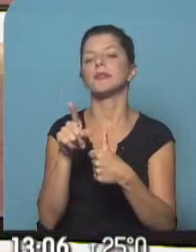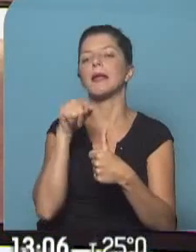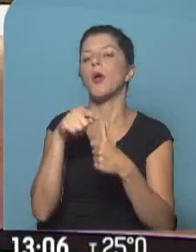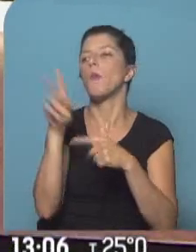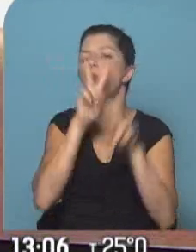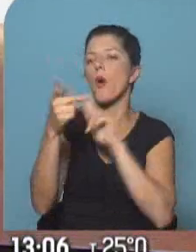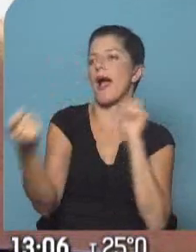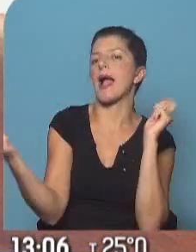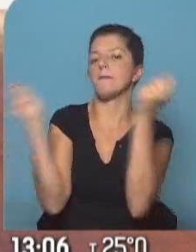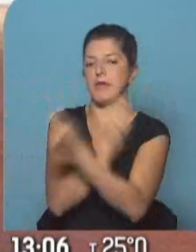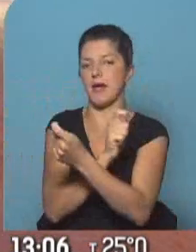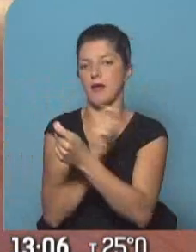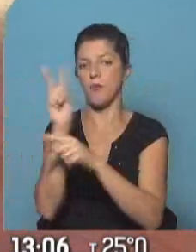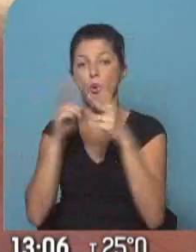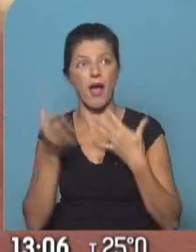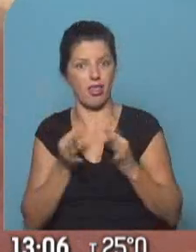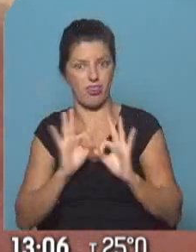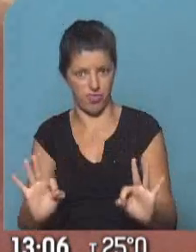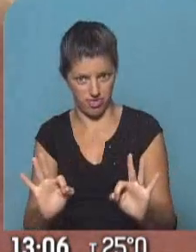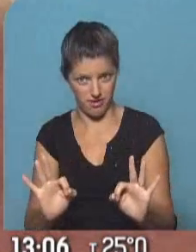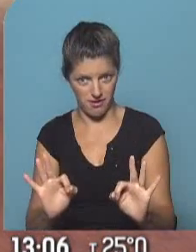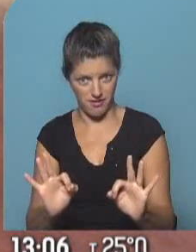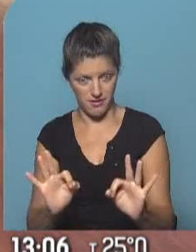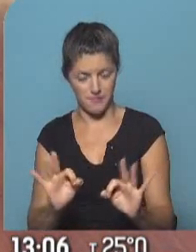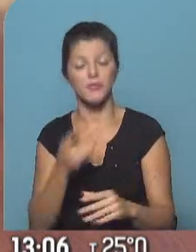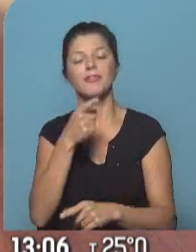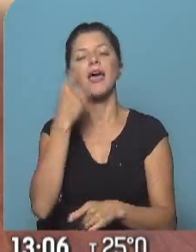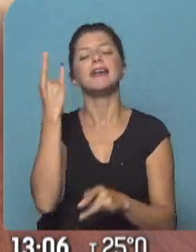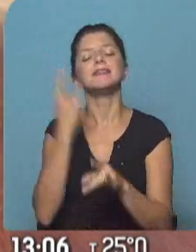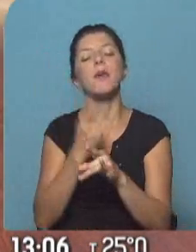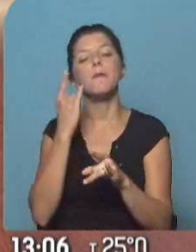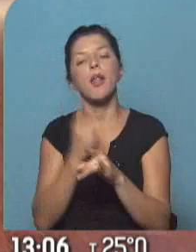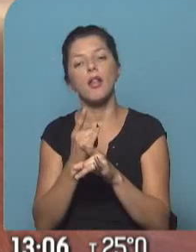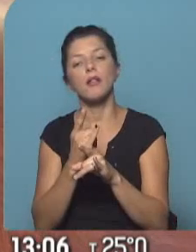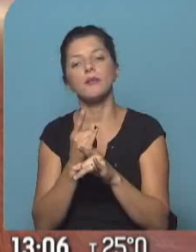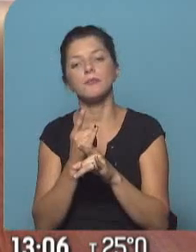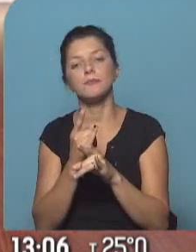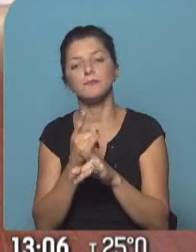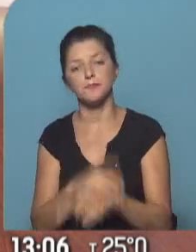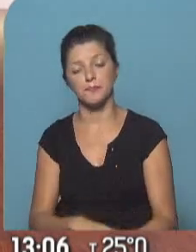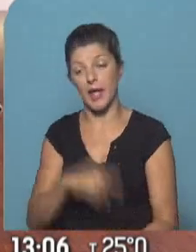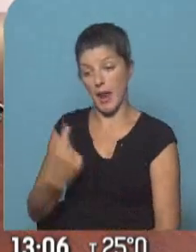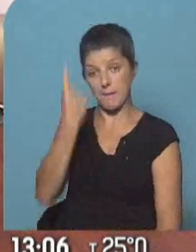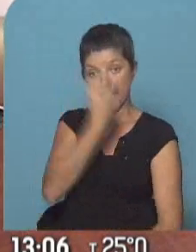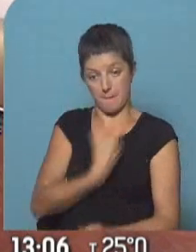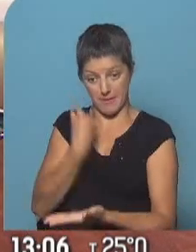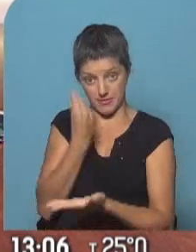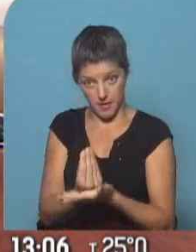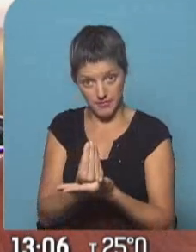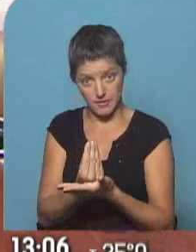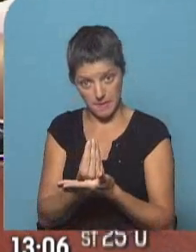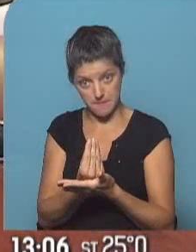República Islámica, la quiere salvar. Claro. Entonces, él siempre ha visto, a partir de su primera presidencia,